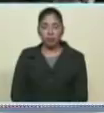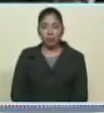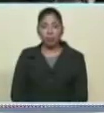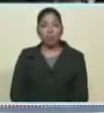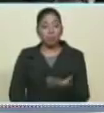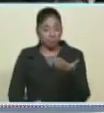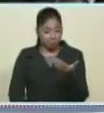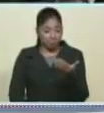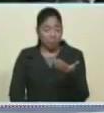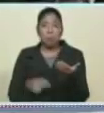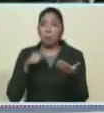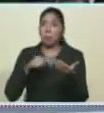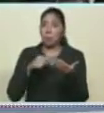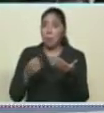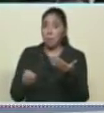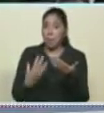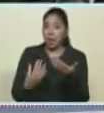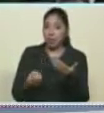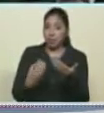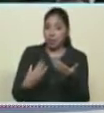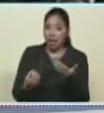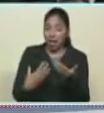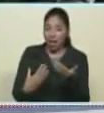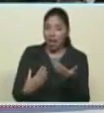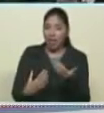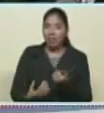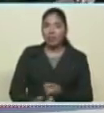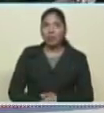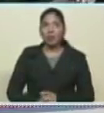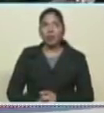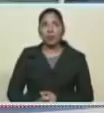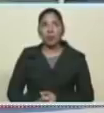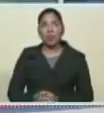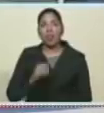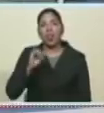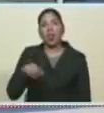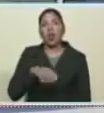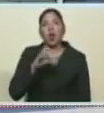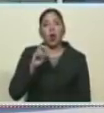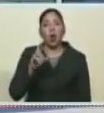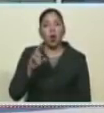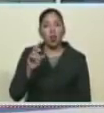Ya me estoy leyendo un mensaje de Jorge Rodríguez sobre el diálogo nacional.